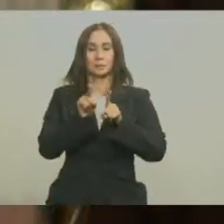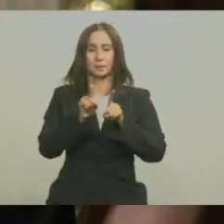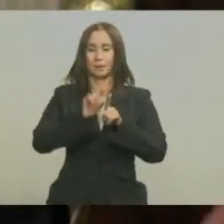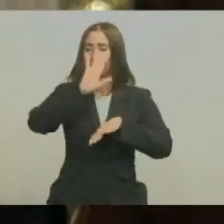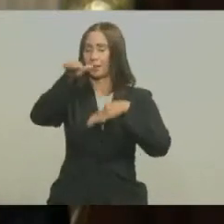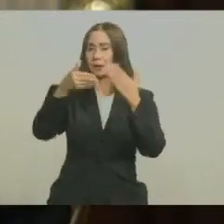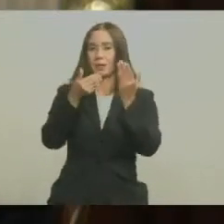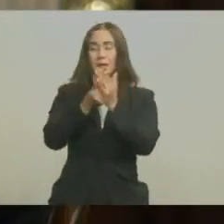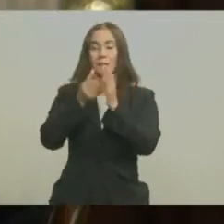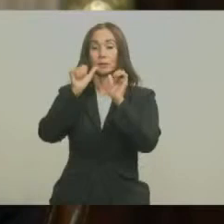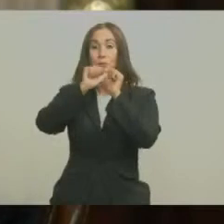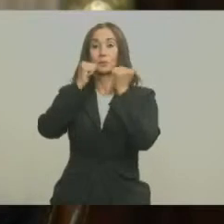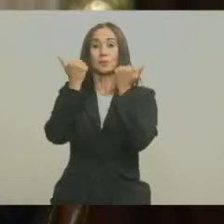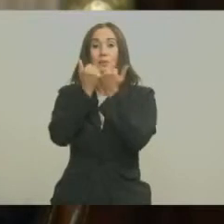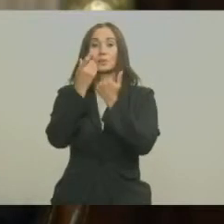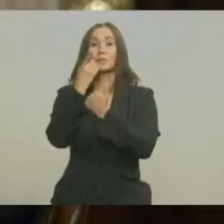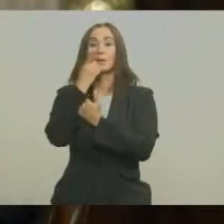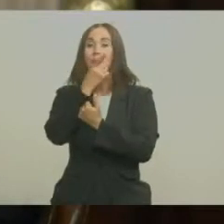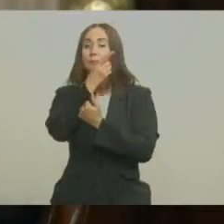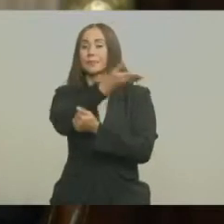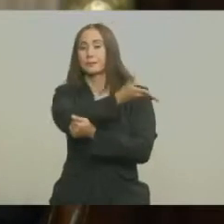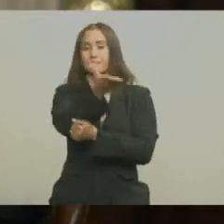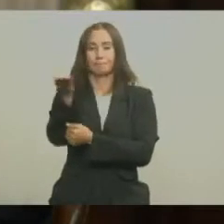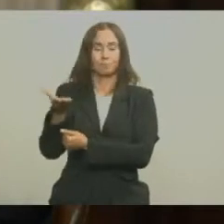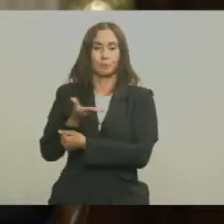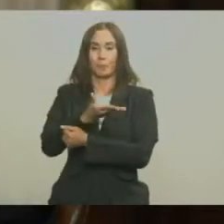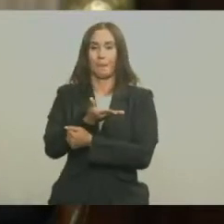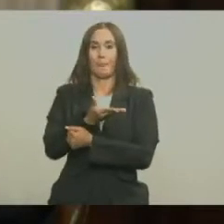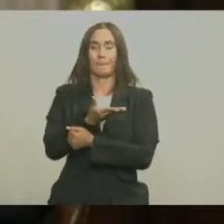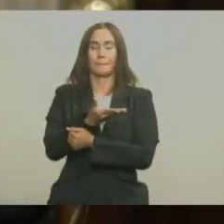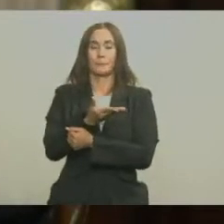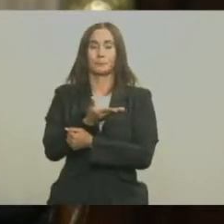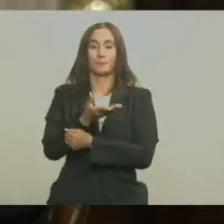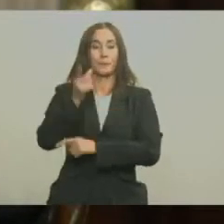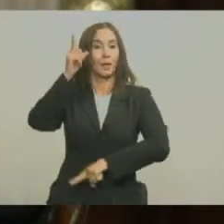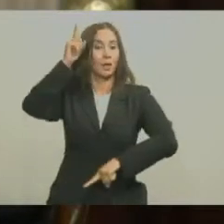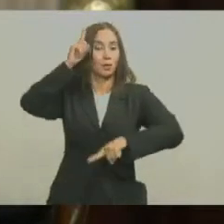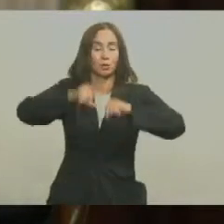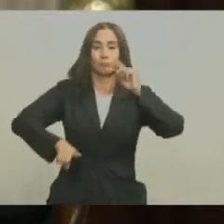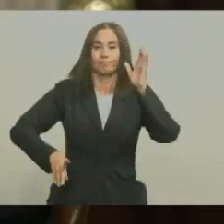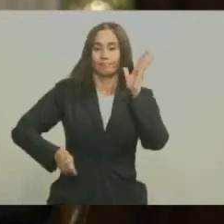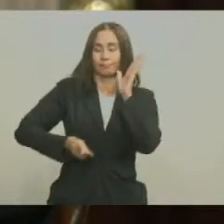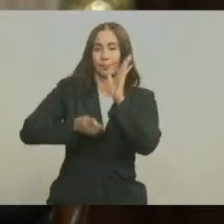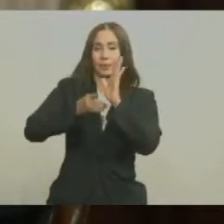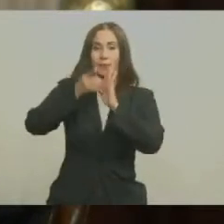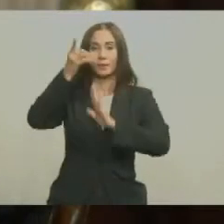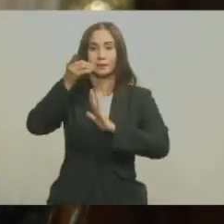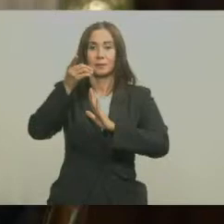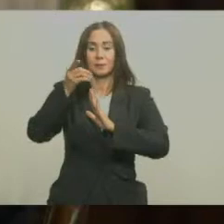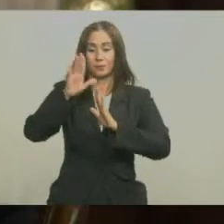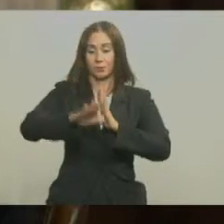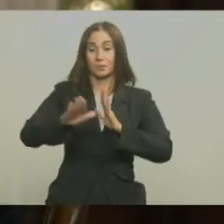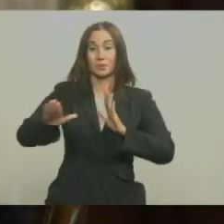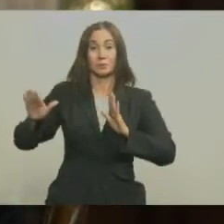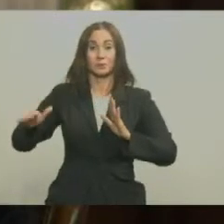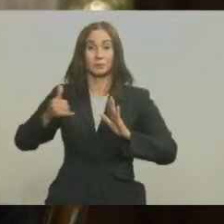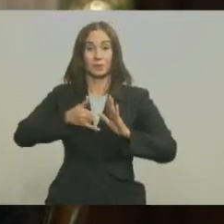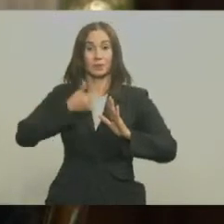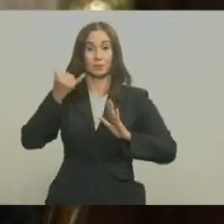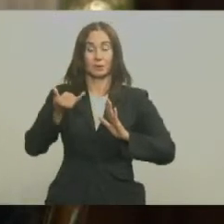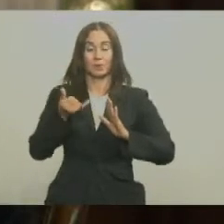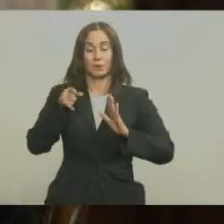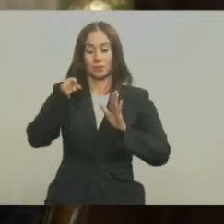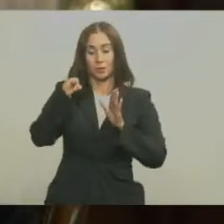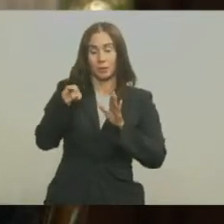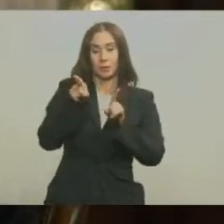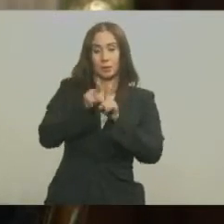a toda la sociedad dominicana. No puede haber desarrollo sin garantizar a nuestras niñas y adolescentes el